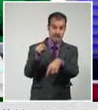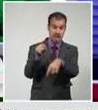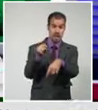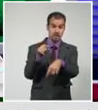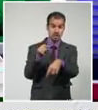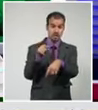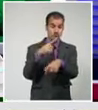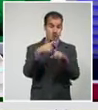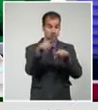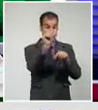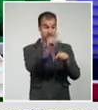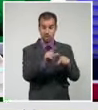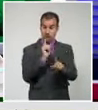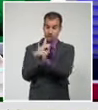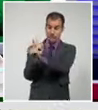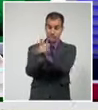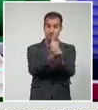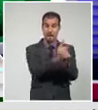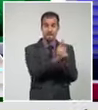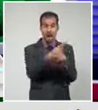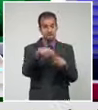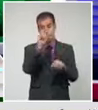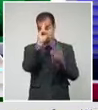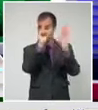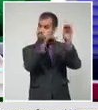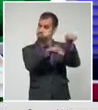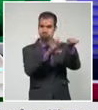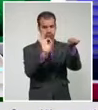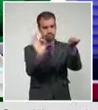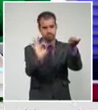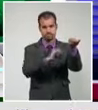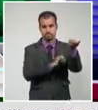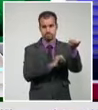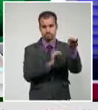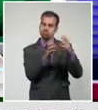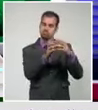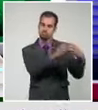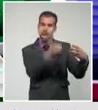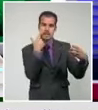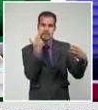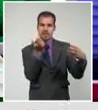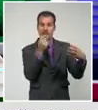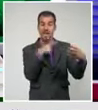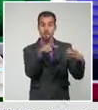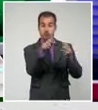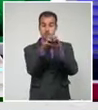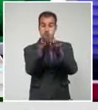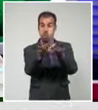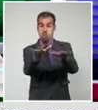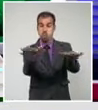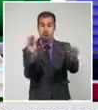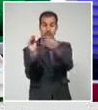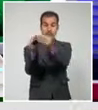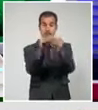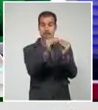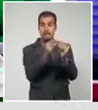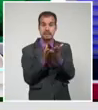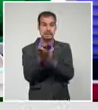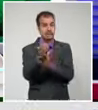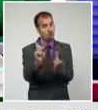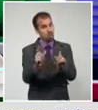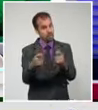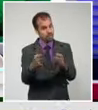que mantenerse aislados para evitar que sigan transmitiendo la enfermedad,